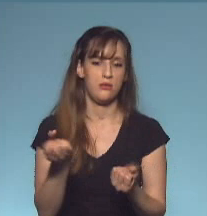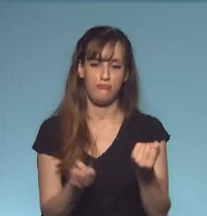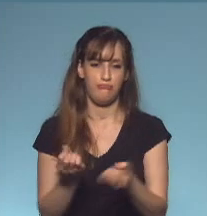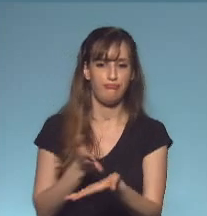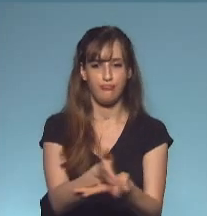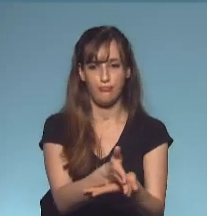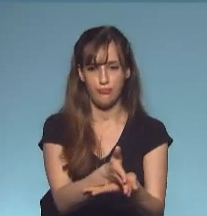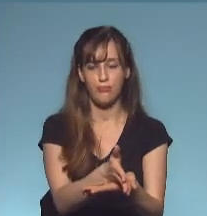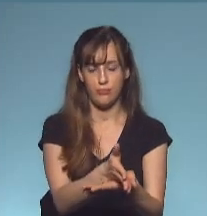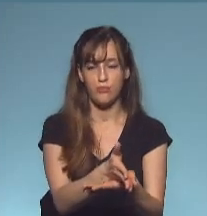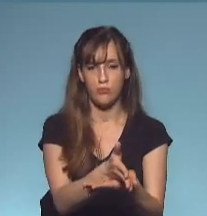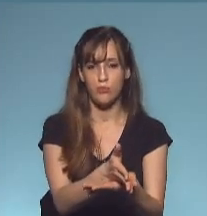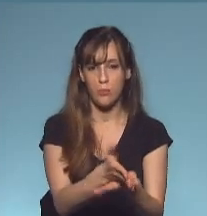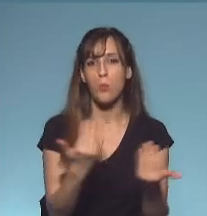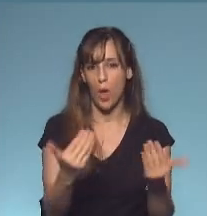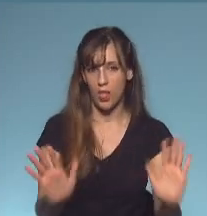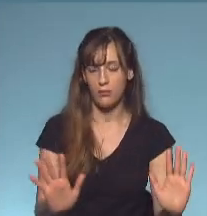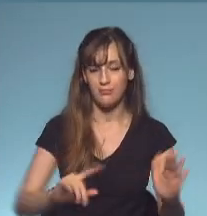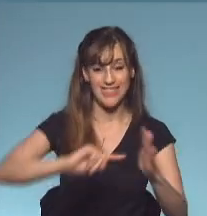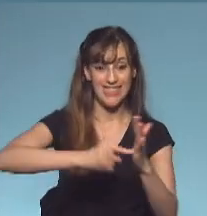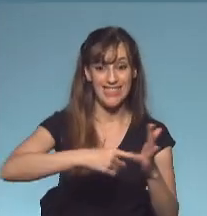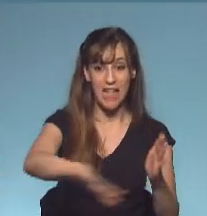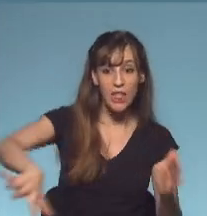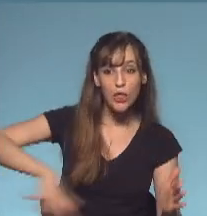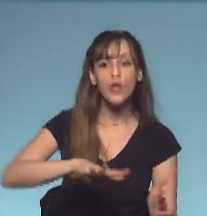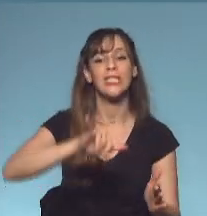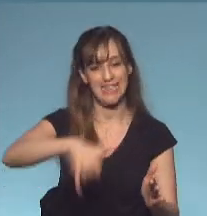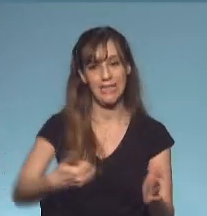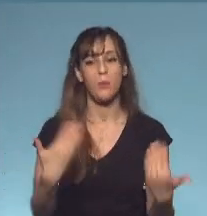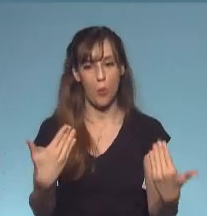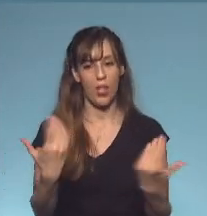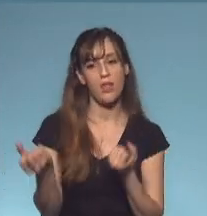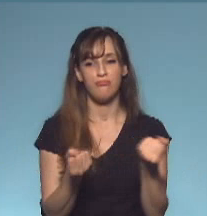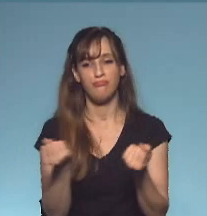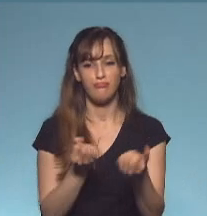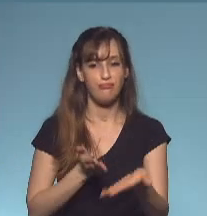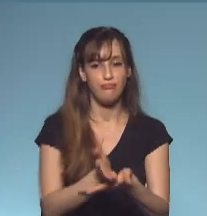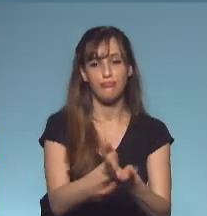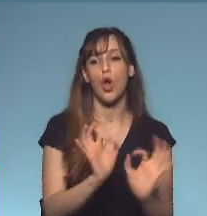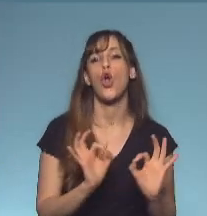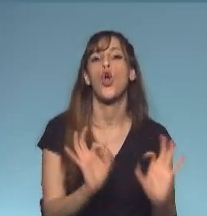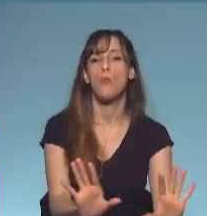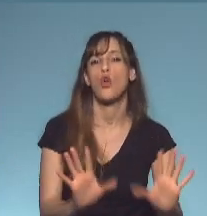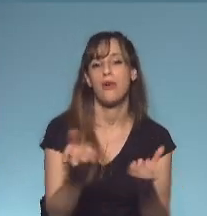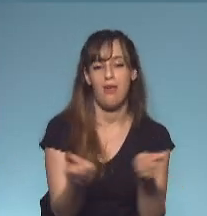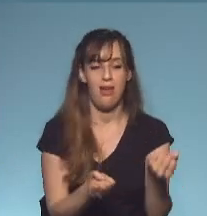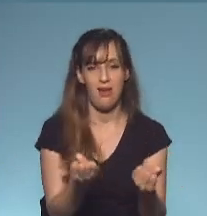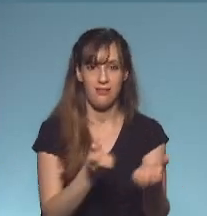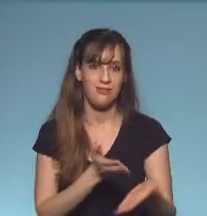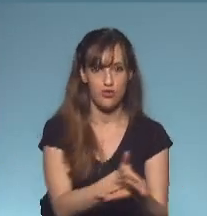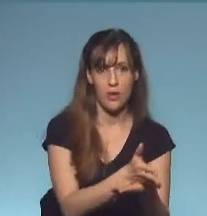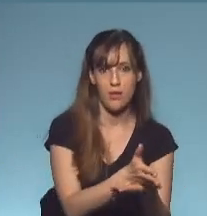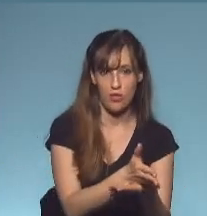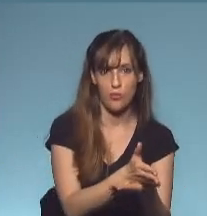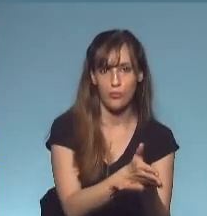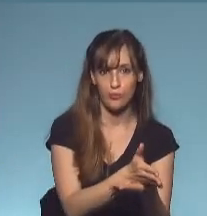Libre estacionamiento en los lugares céntricos porque hay limitaciones de transporte en las zonas más afectadas.